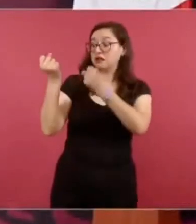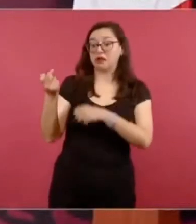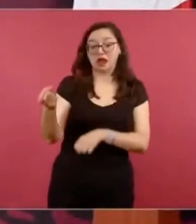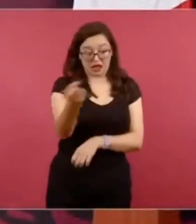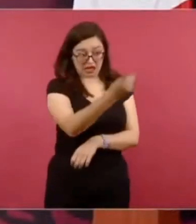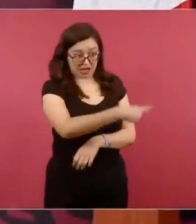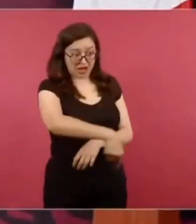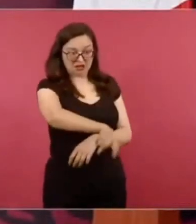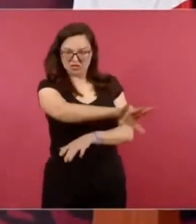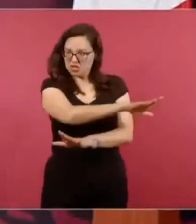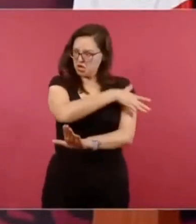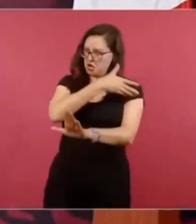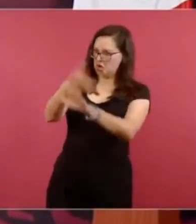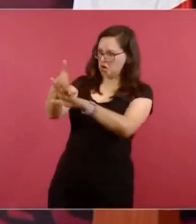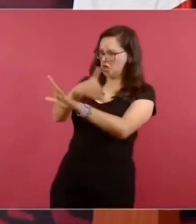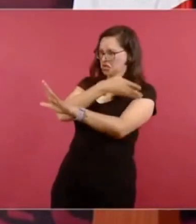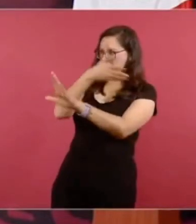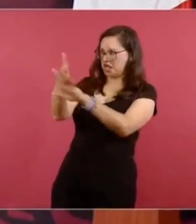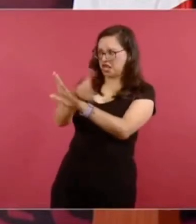los conservadores